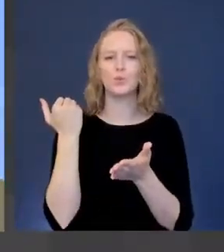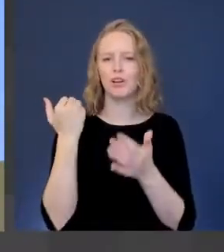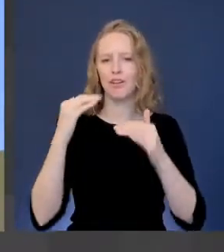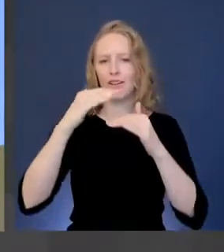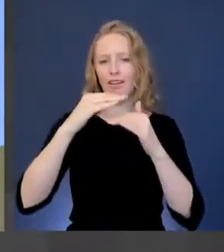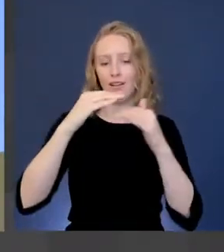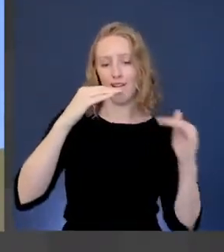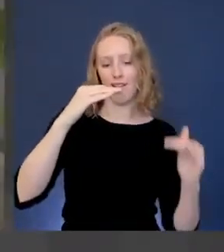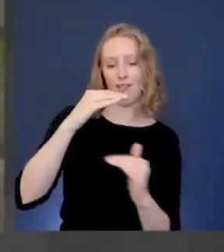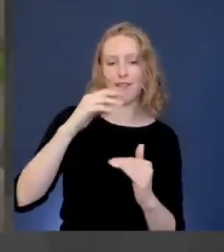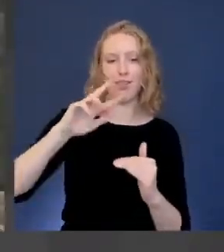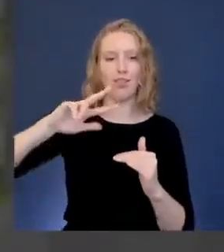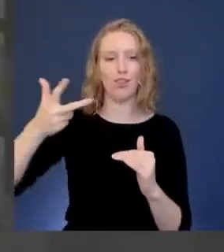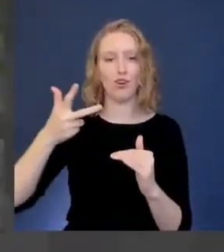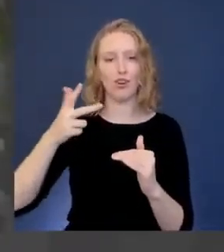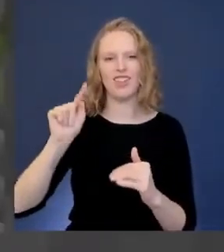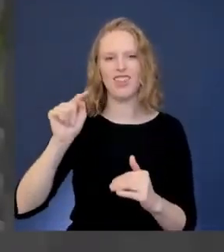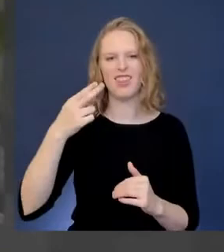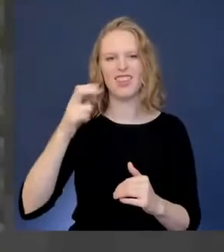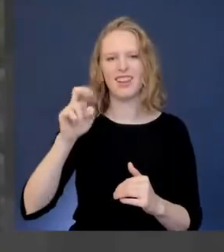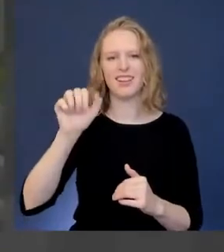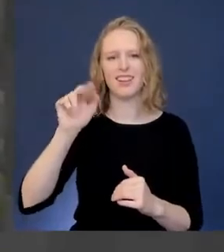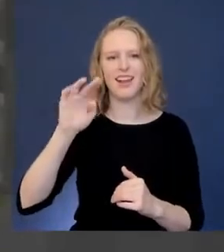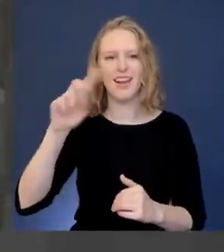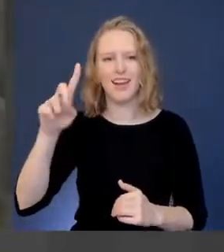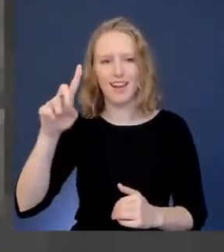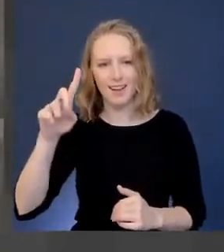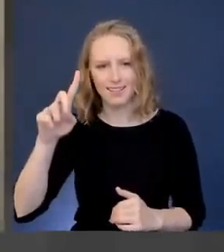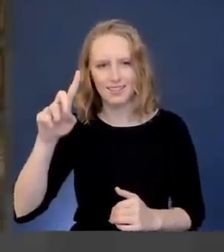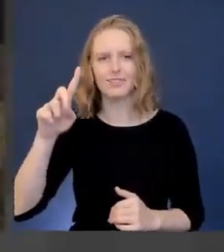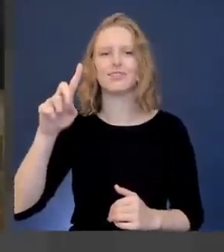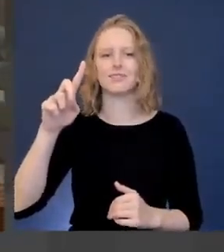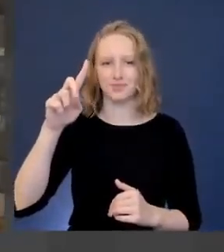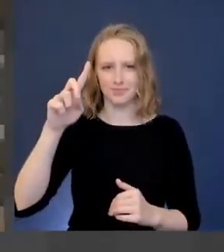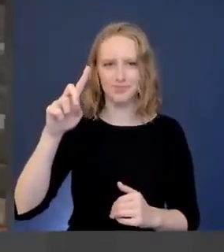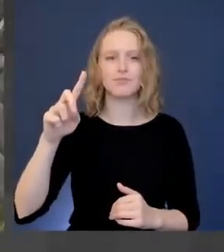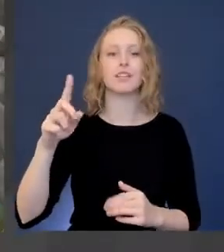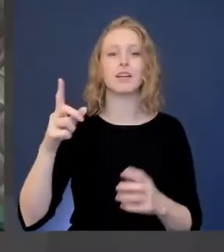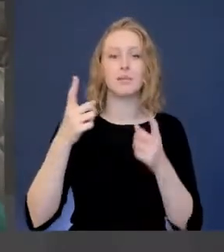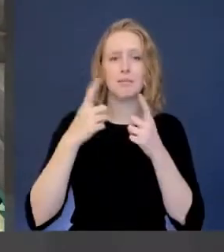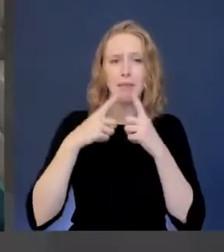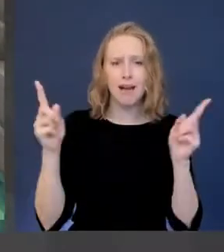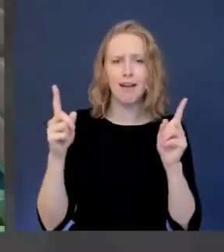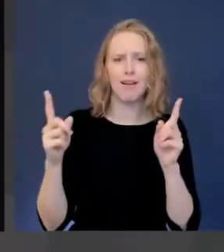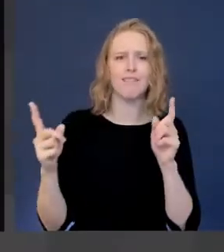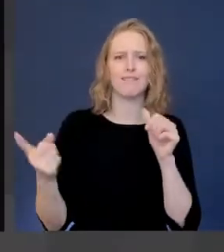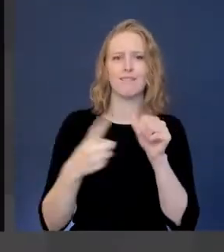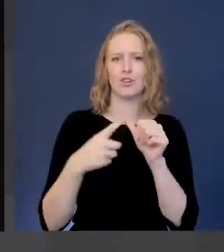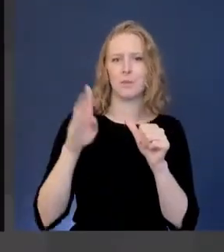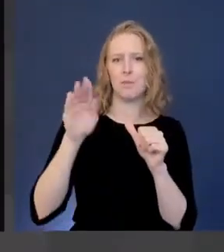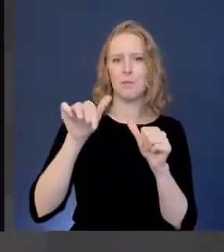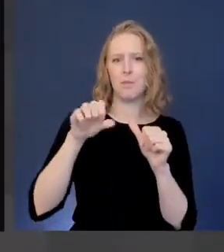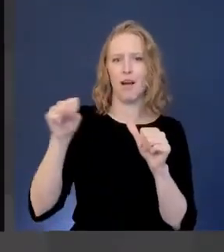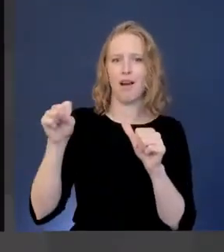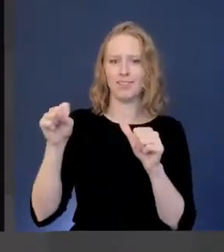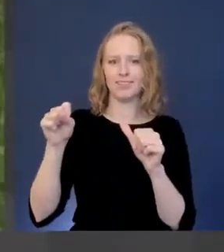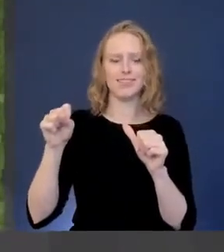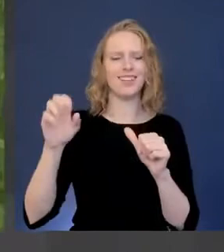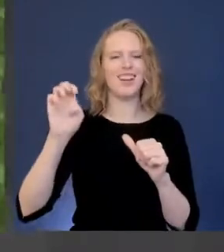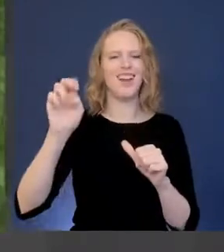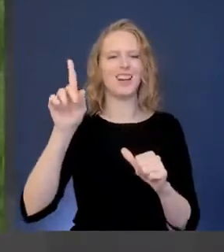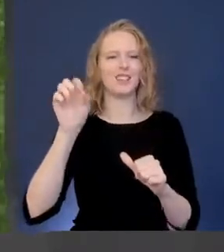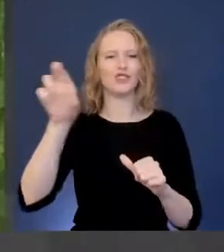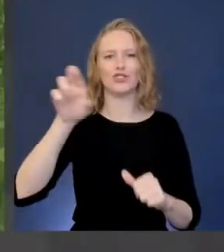nueva dimensión de El Fin, dándose a conocer el primer jefe del juego, el dragón del End.